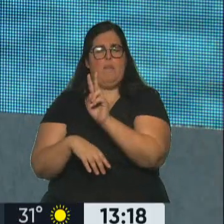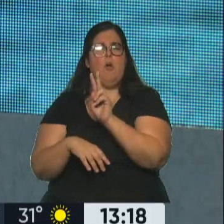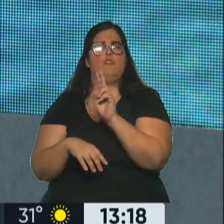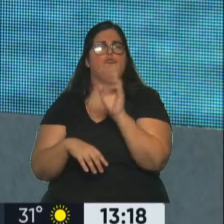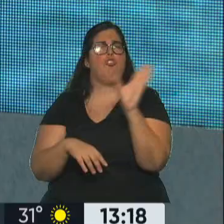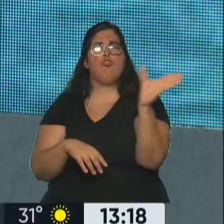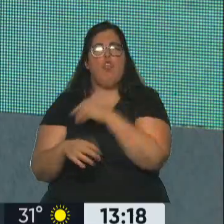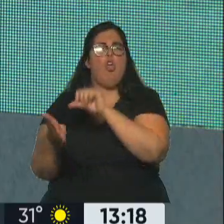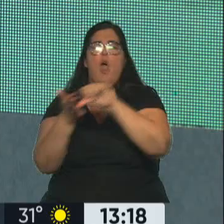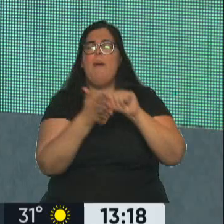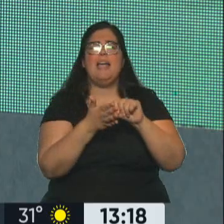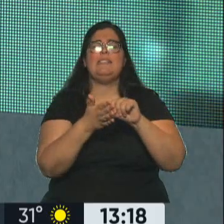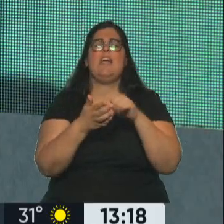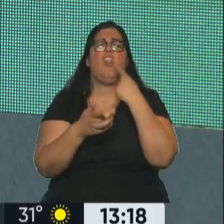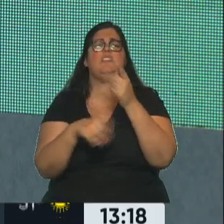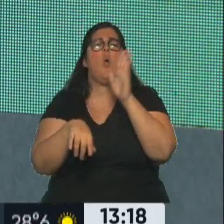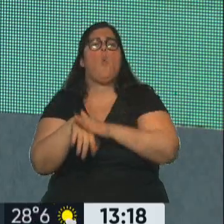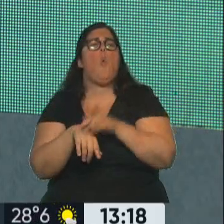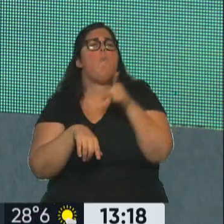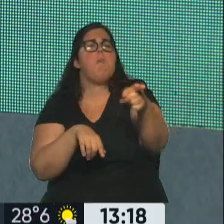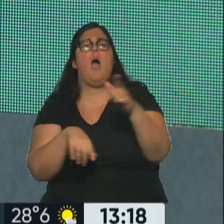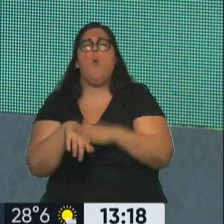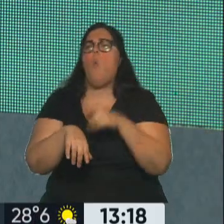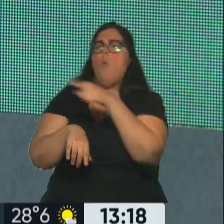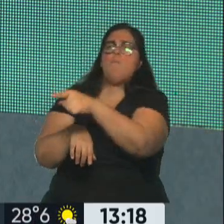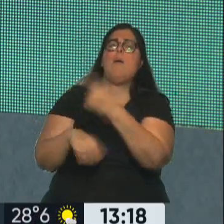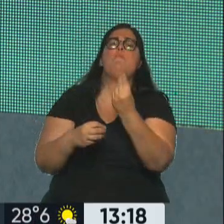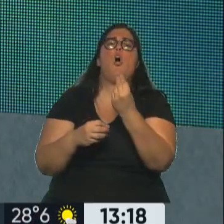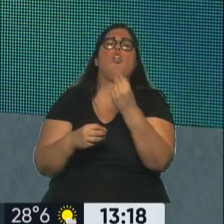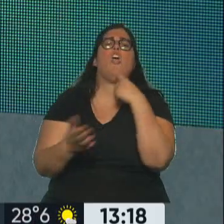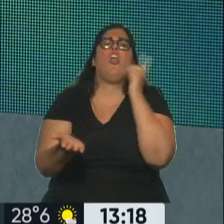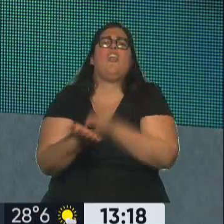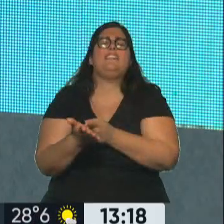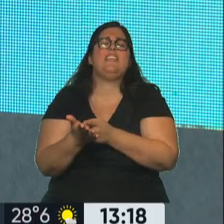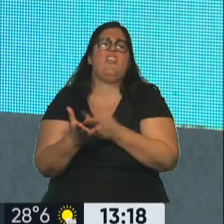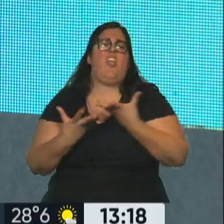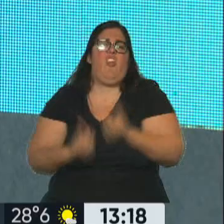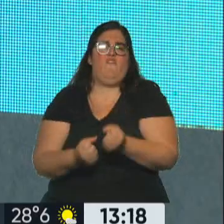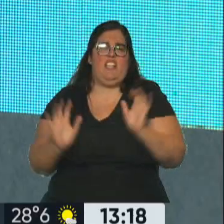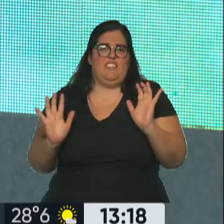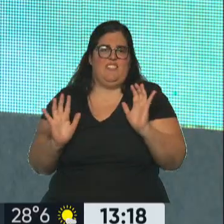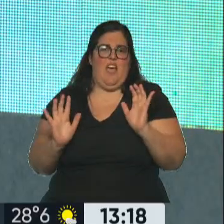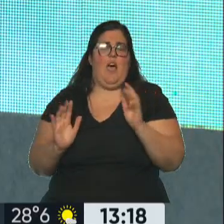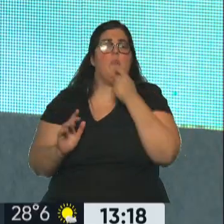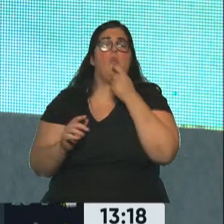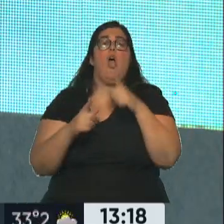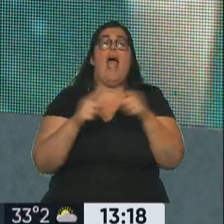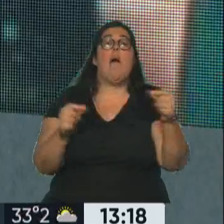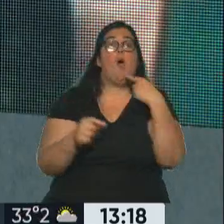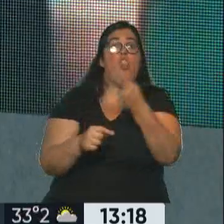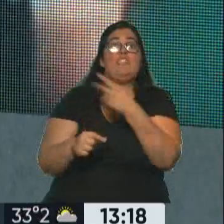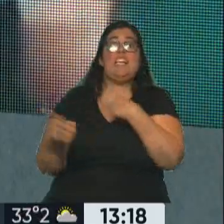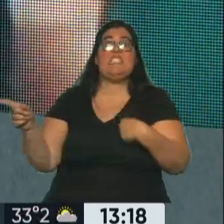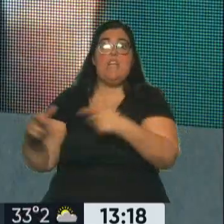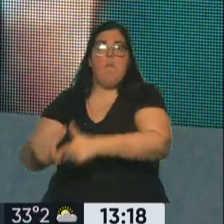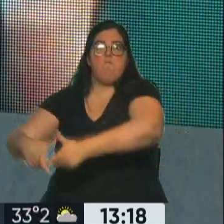países culpan a sus rivales por adoptar una política de defensa agresiva. Japón dice que se está expandiendo China,